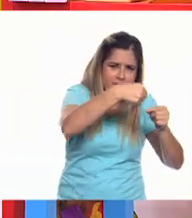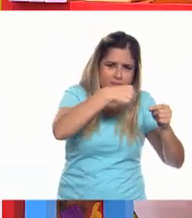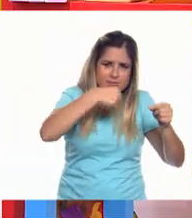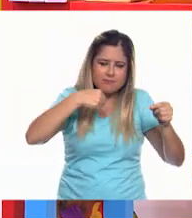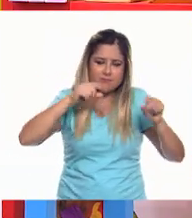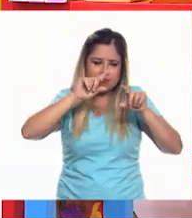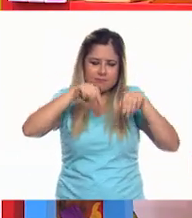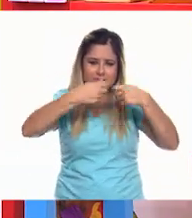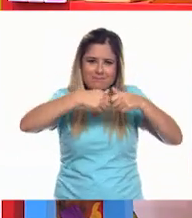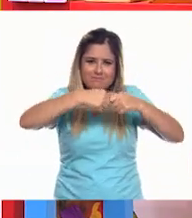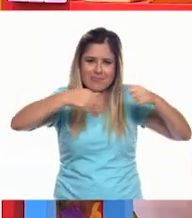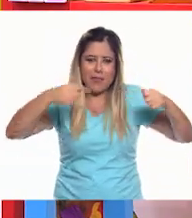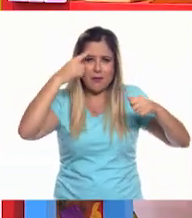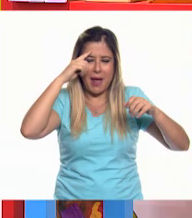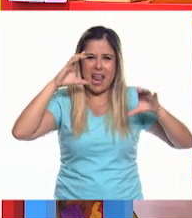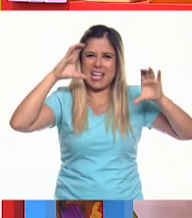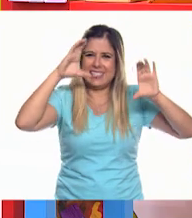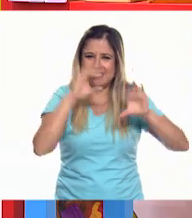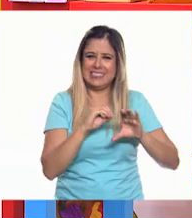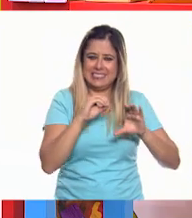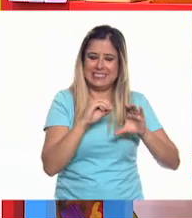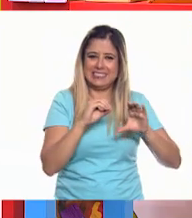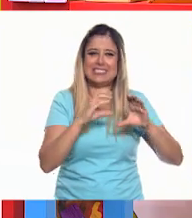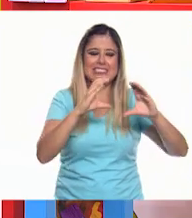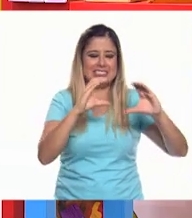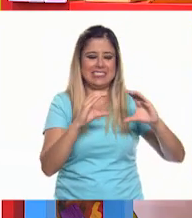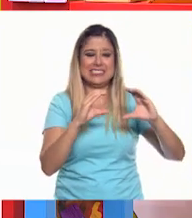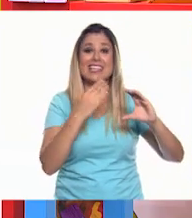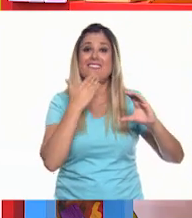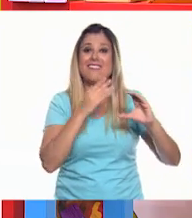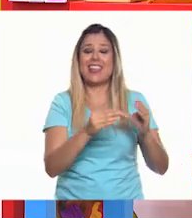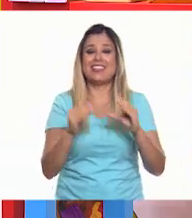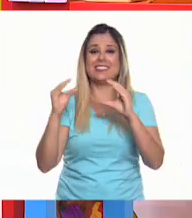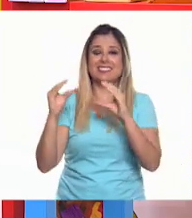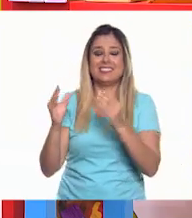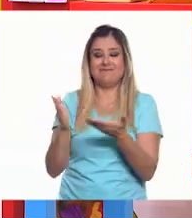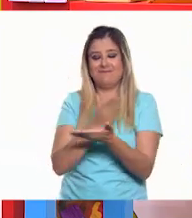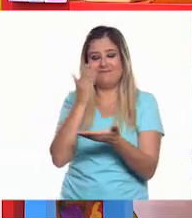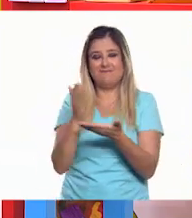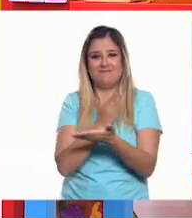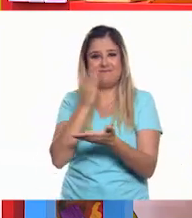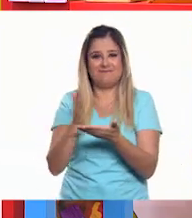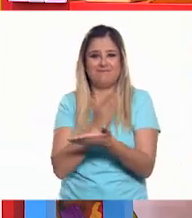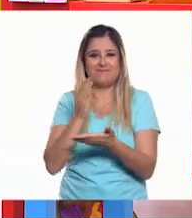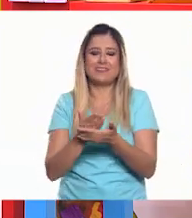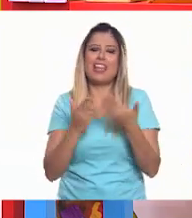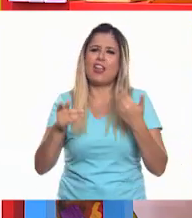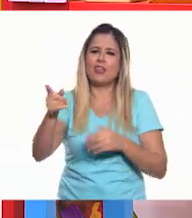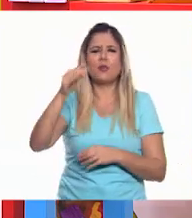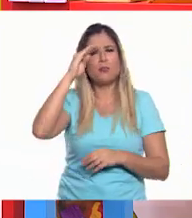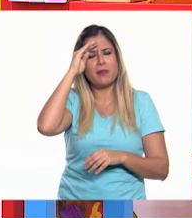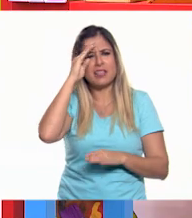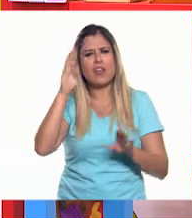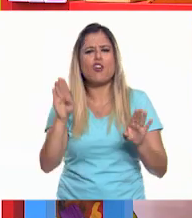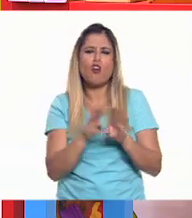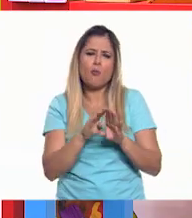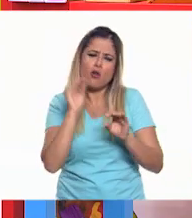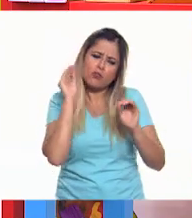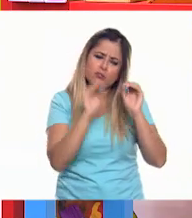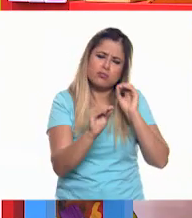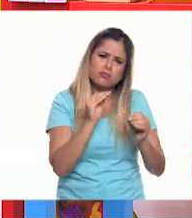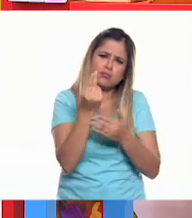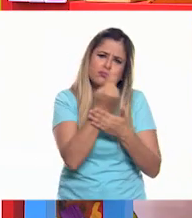para reunirlas y que de esta manera quede bien nuestro álbum. Ahora, ve pensando, Eric, ¿cómo vas a diseñar